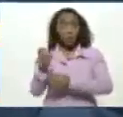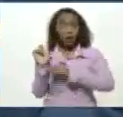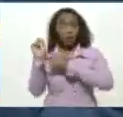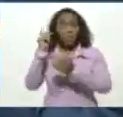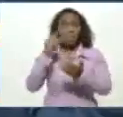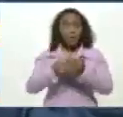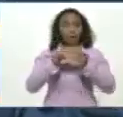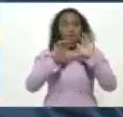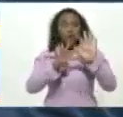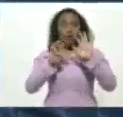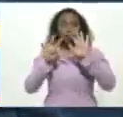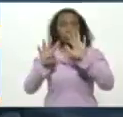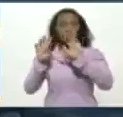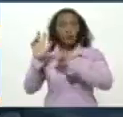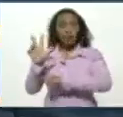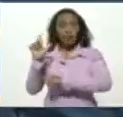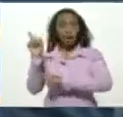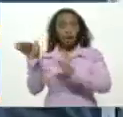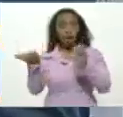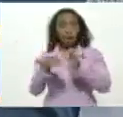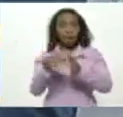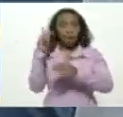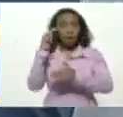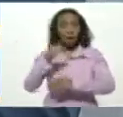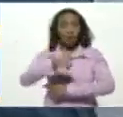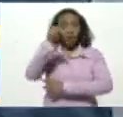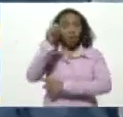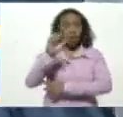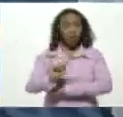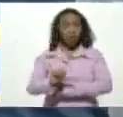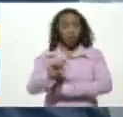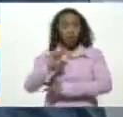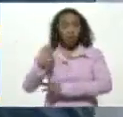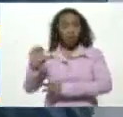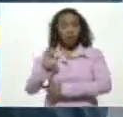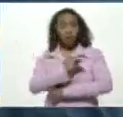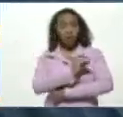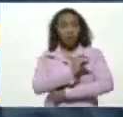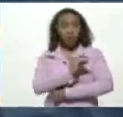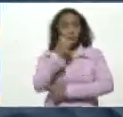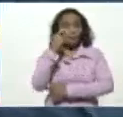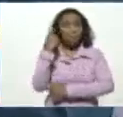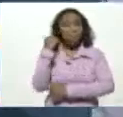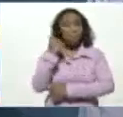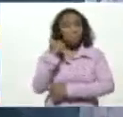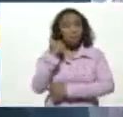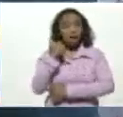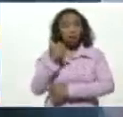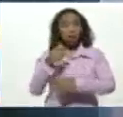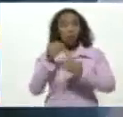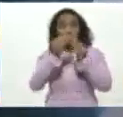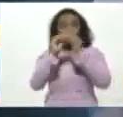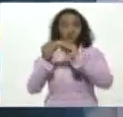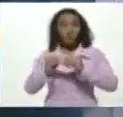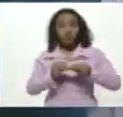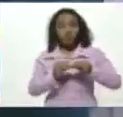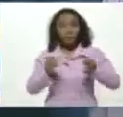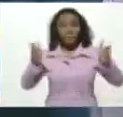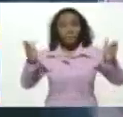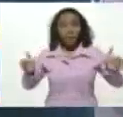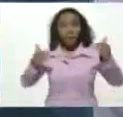1993, ¿verdad? Ahí están los límites por el norte, por el sur, por el oeste. Lo tienen bien delimitado y además han construido la